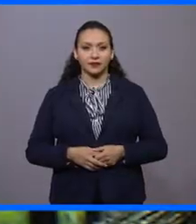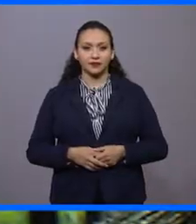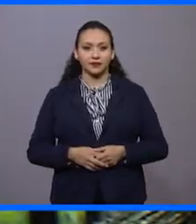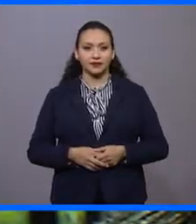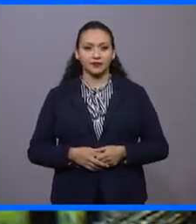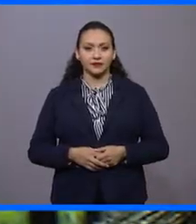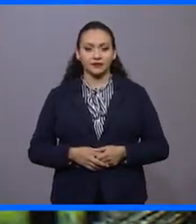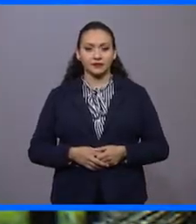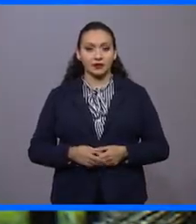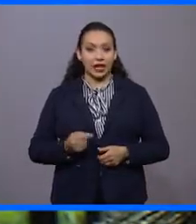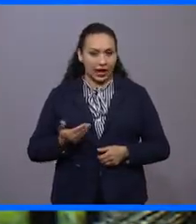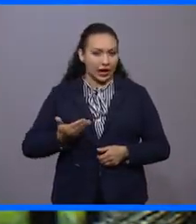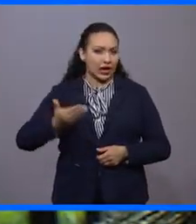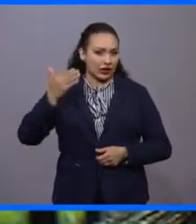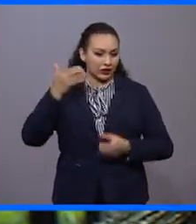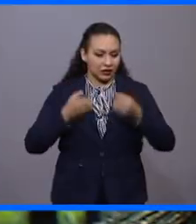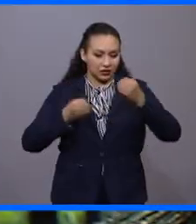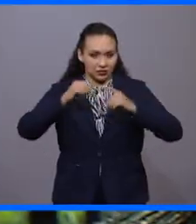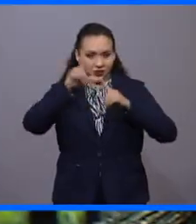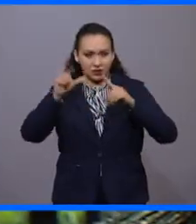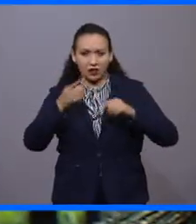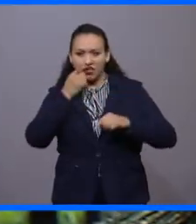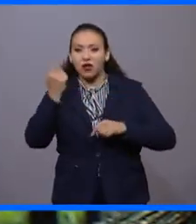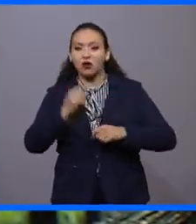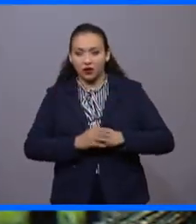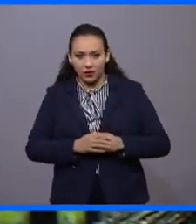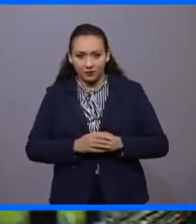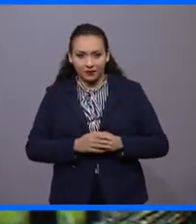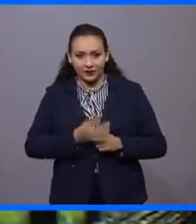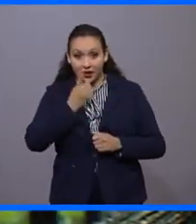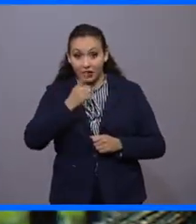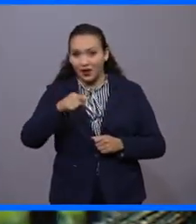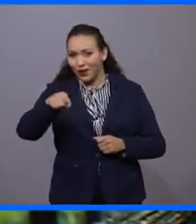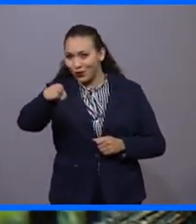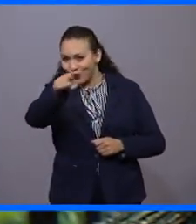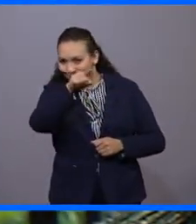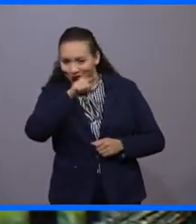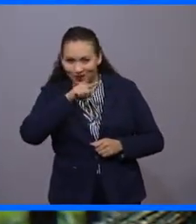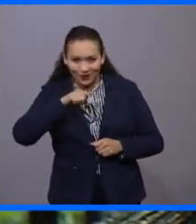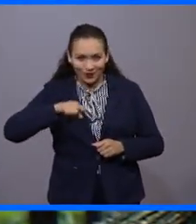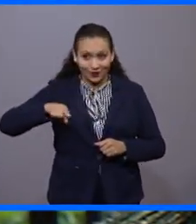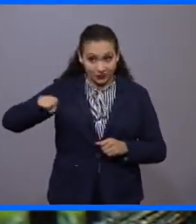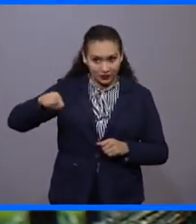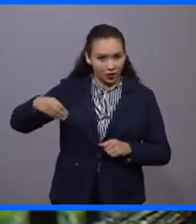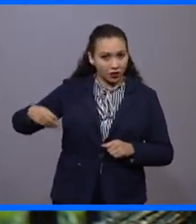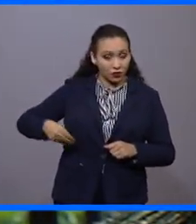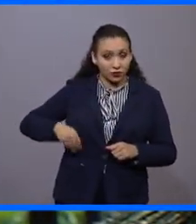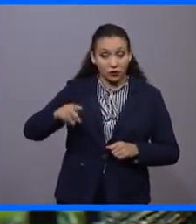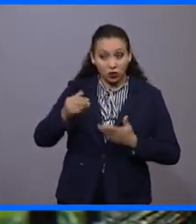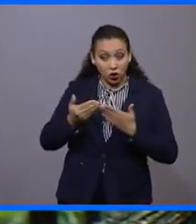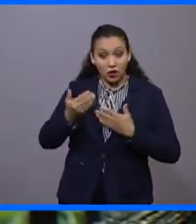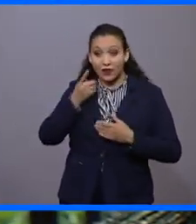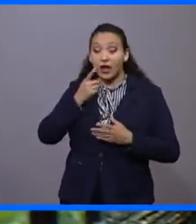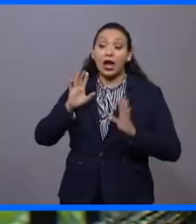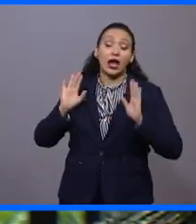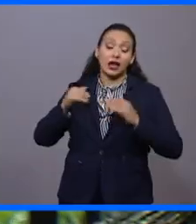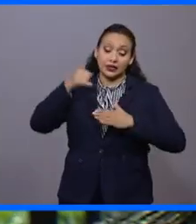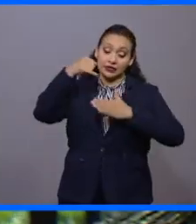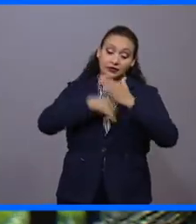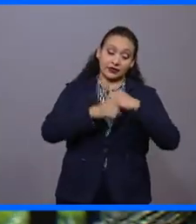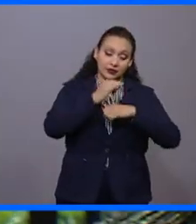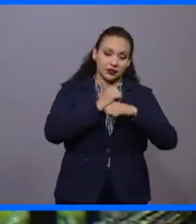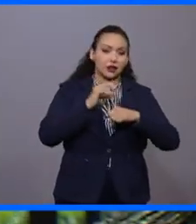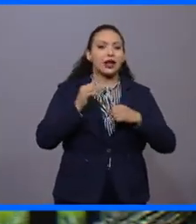La Corte en ese momento lo que dijo es no se escuden en cuestiones formales para no entrar a revisar cuestiones de fondo,